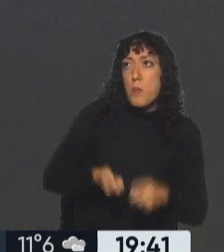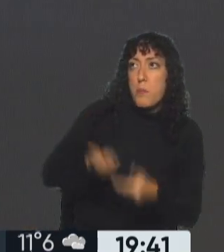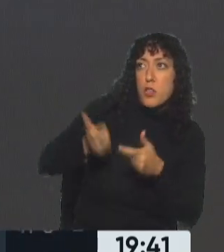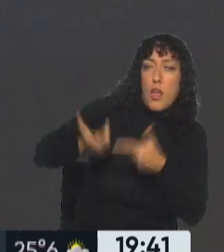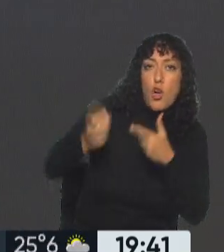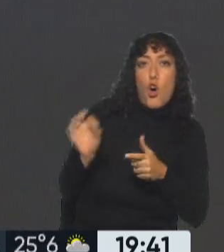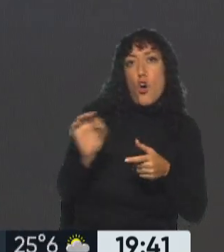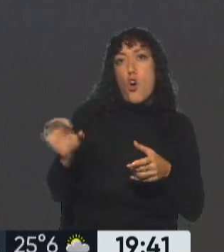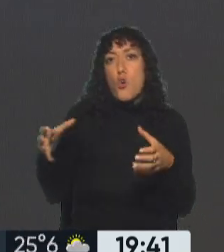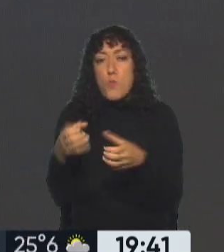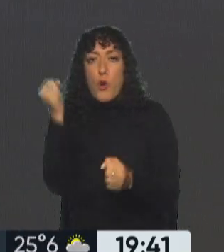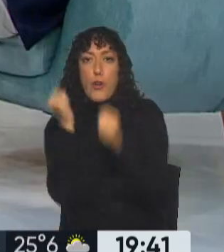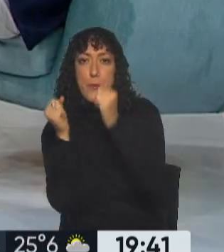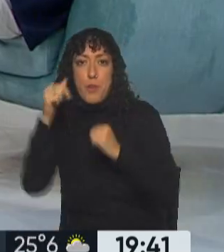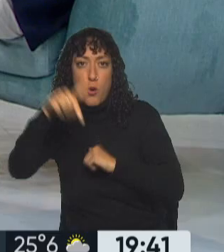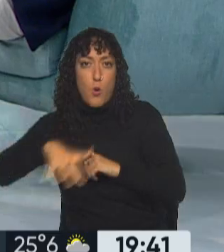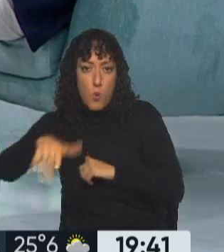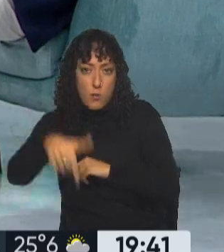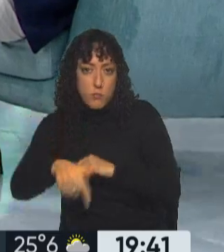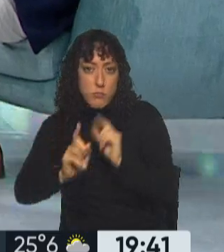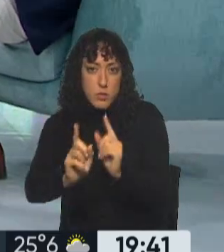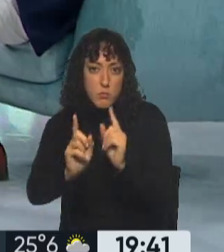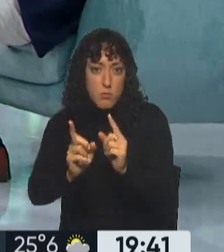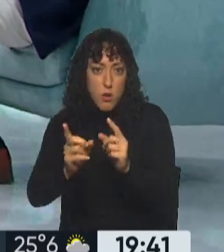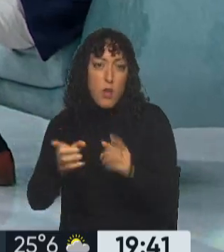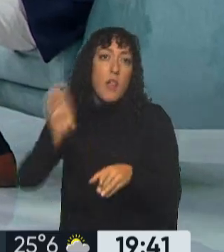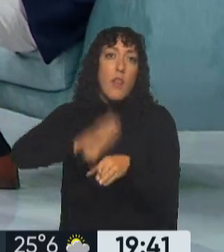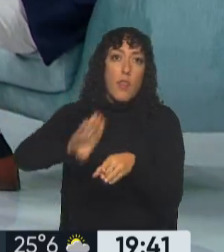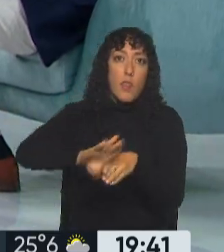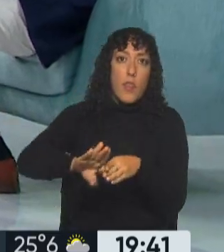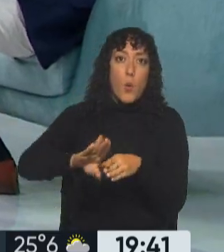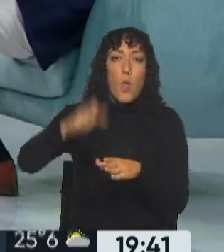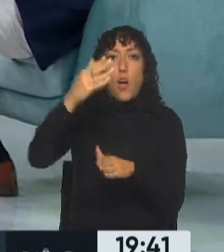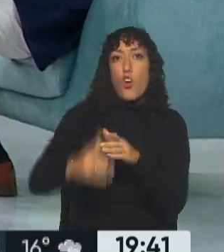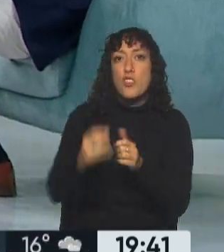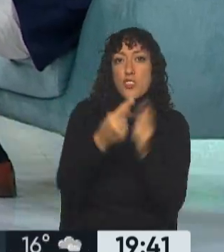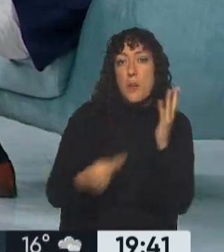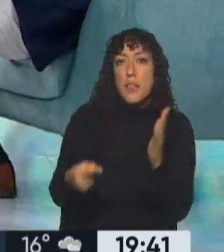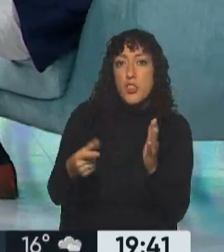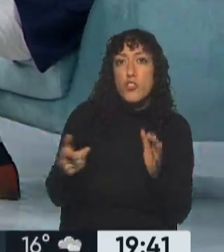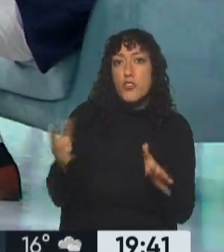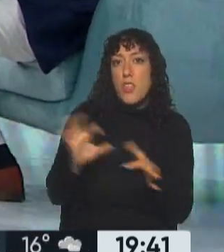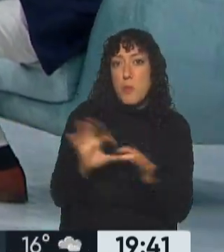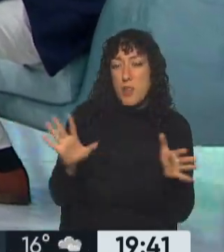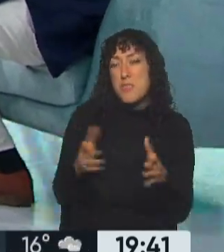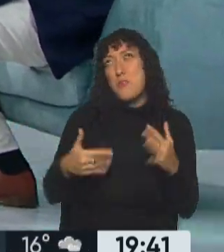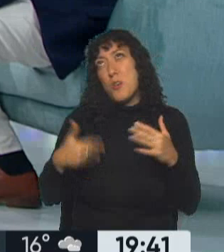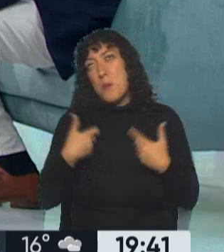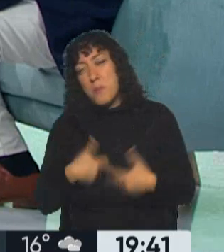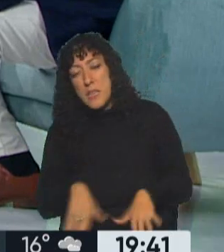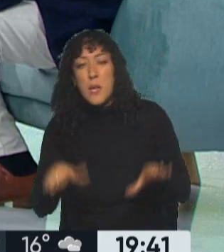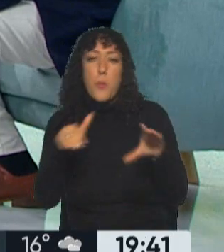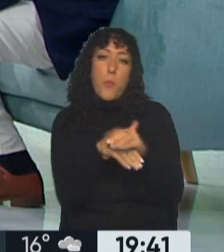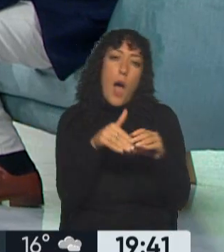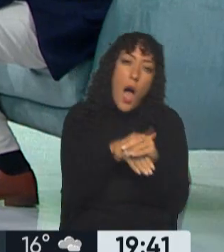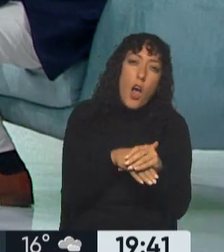grupos económicos locales, en este caso de la mano de la deuda y condicionamiento de nuestra democracia, en general son bancos internacionales y